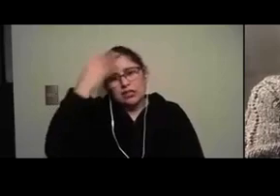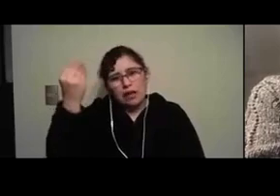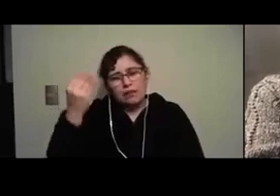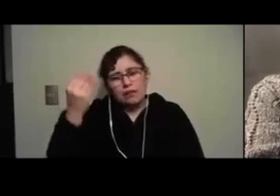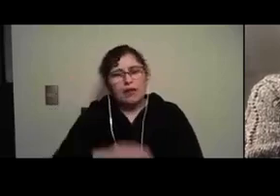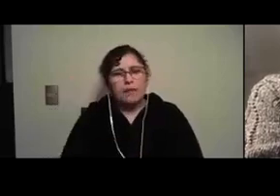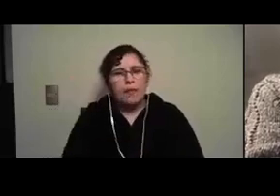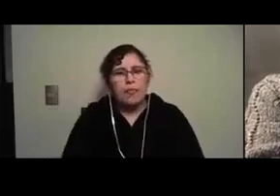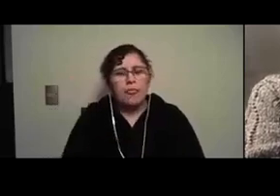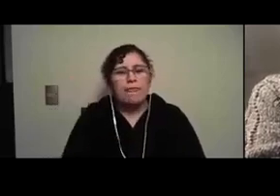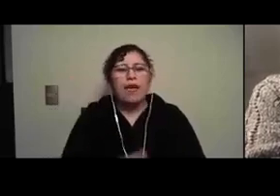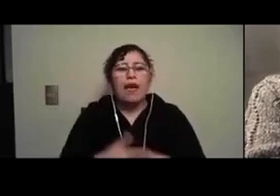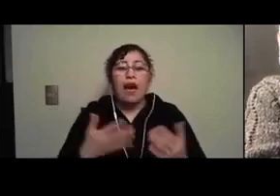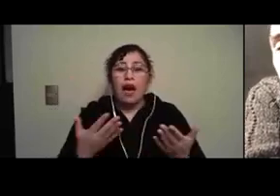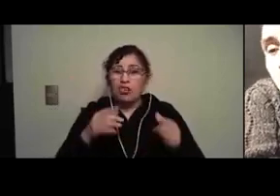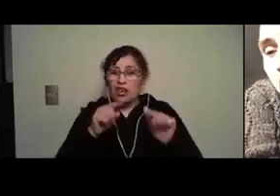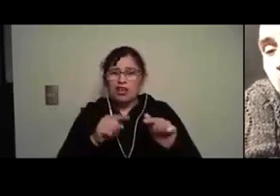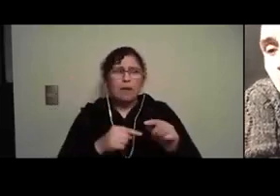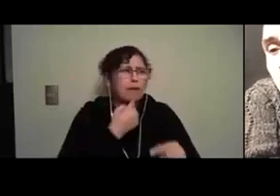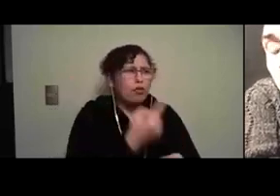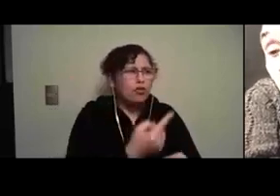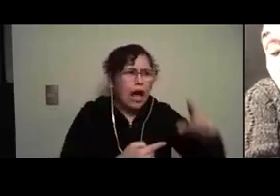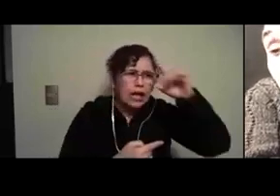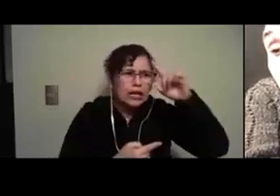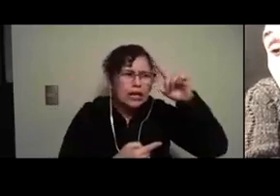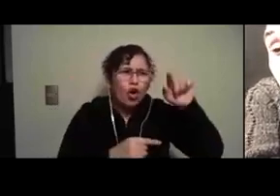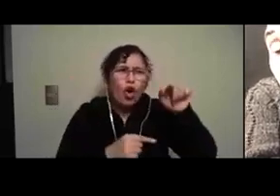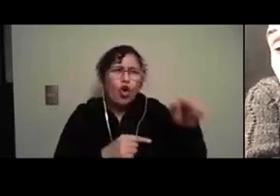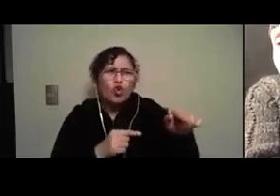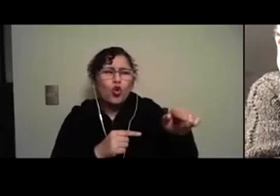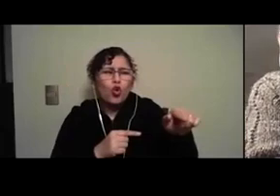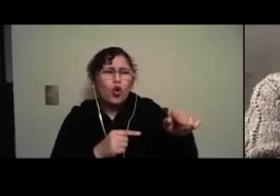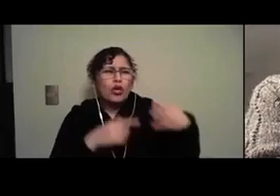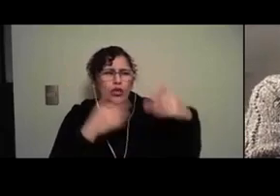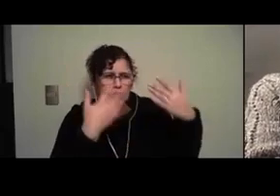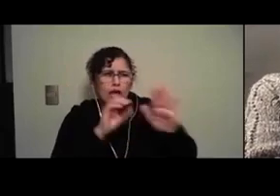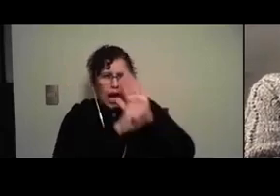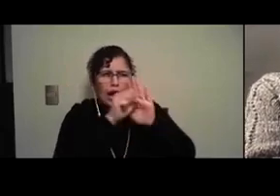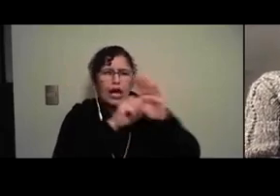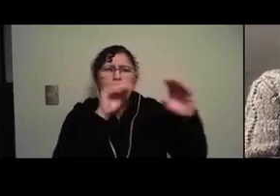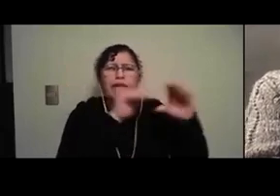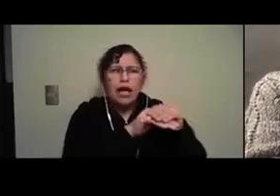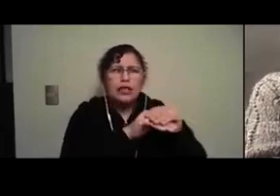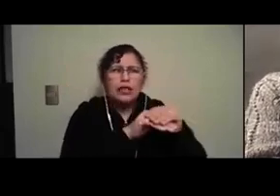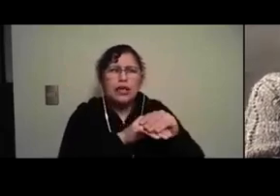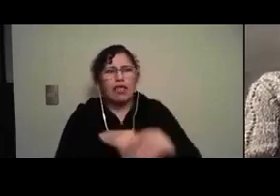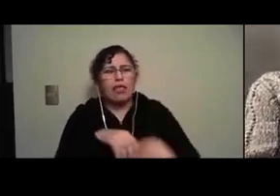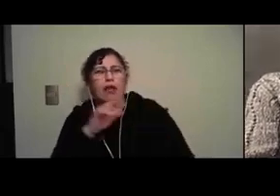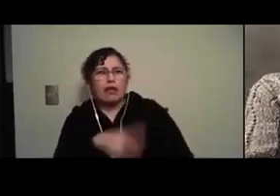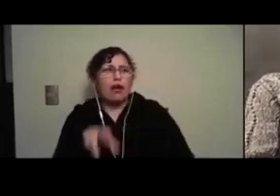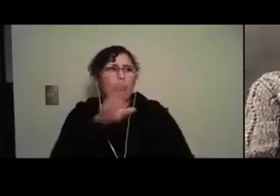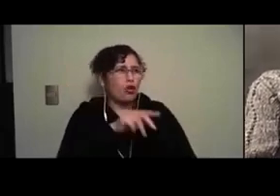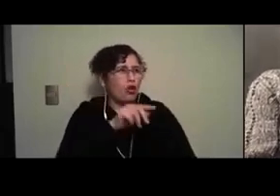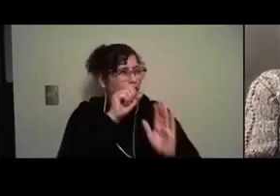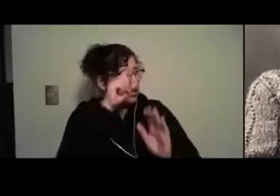ya probablemente Nicolás en la 10ª vez se enoje conmigo y me rete, ¿cierto? Y ese reto que Nicolás me dé, yo